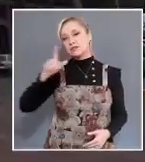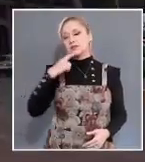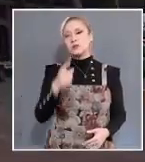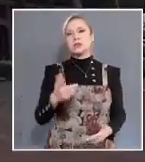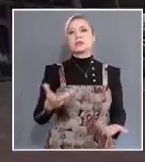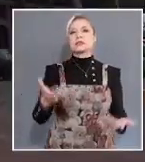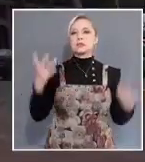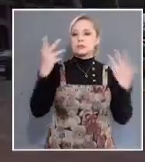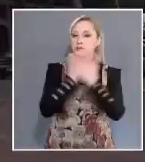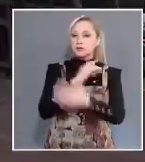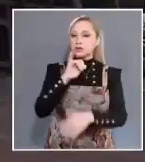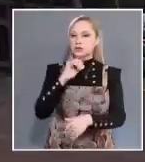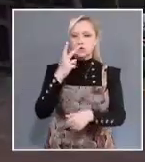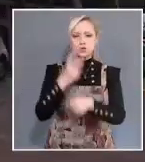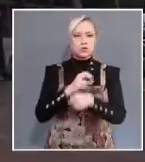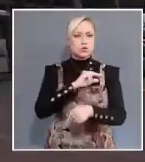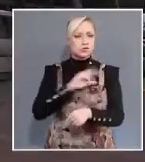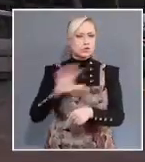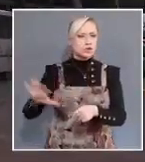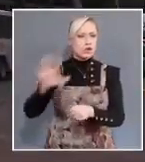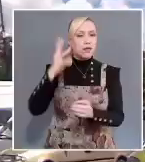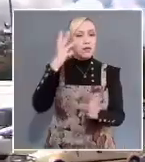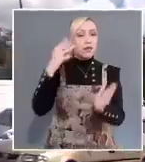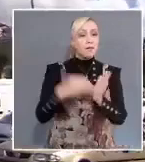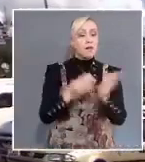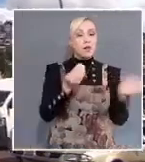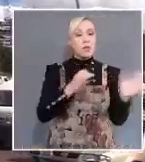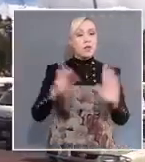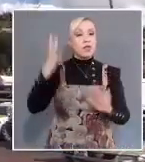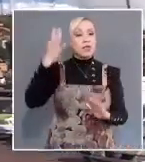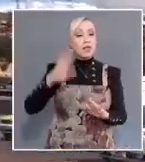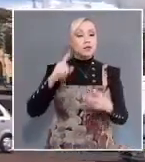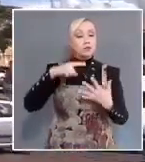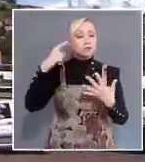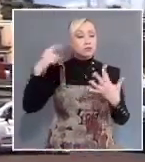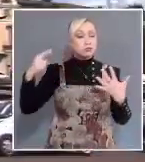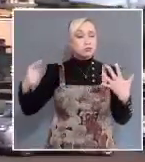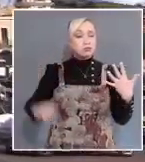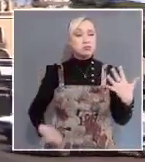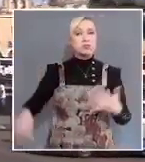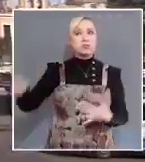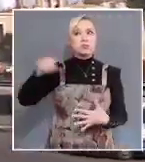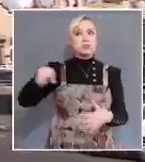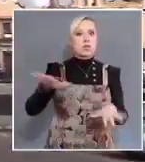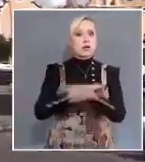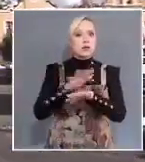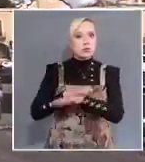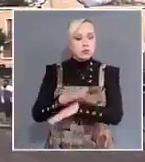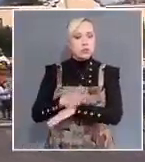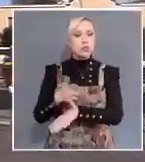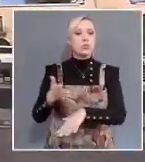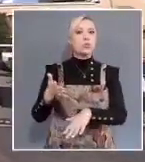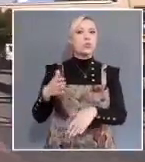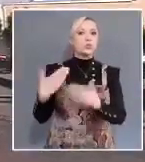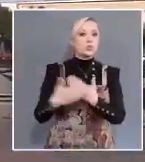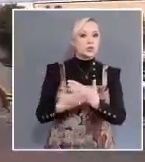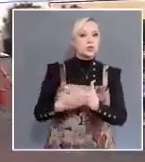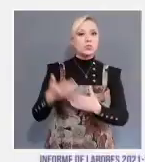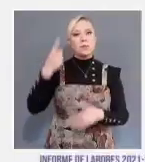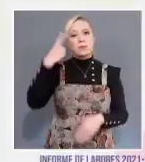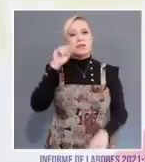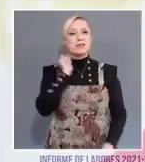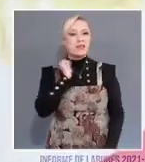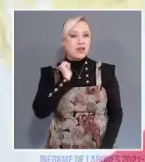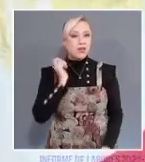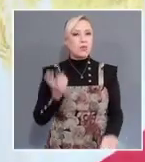renovarán tres mil novecientos diez cargos de ayuntamientos y ambas cámaras de congresos con posibilidad de reelección de senadurías por primera vez